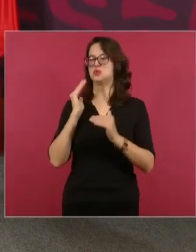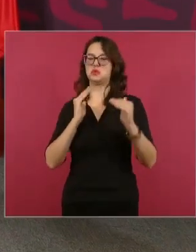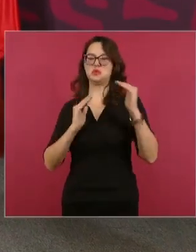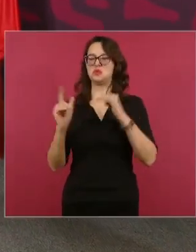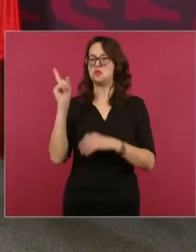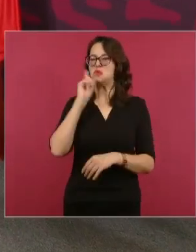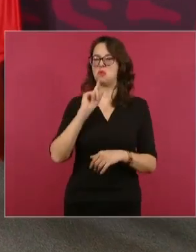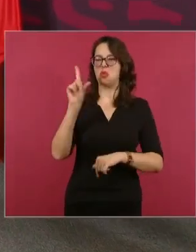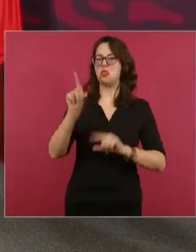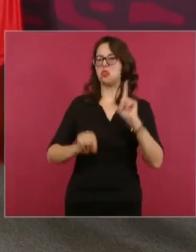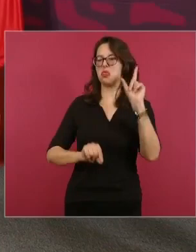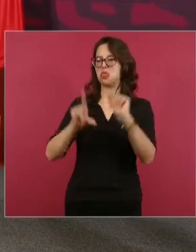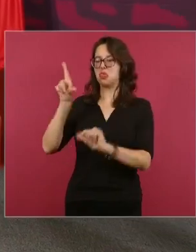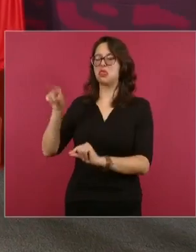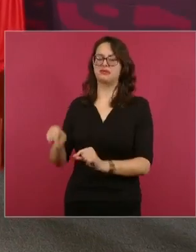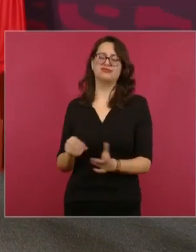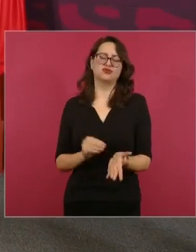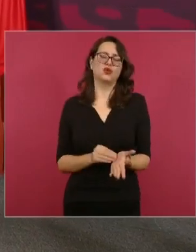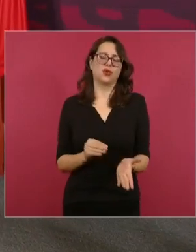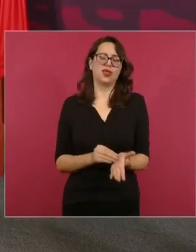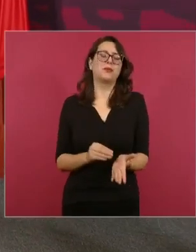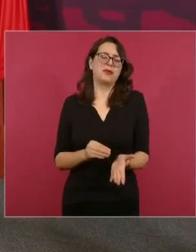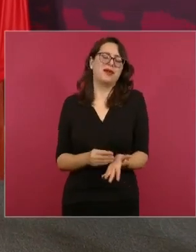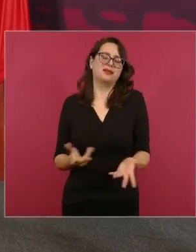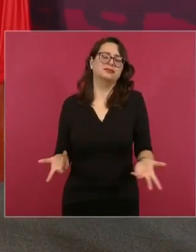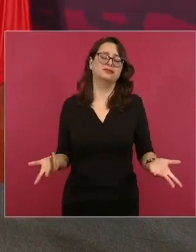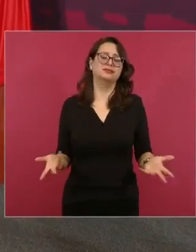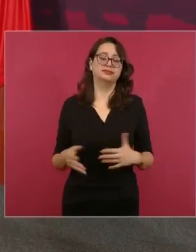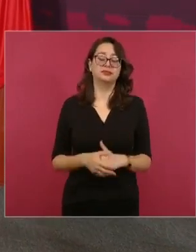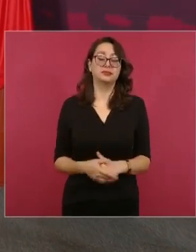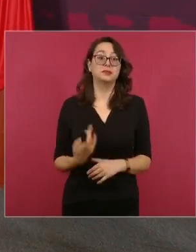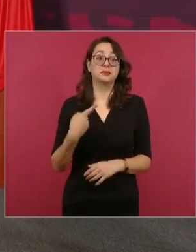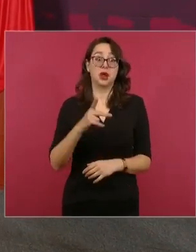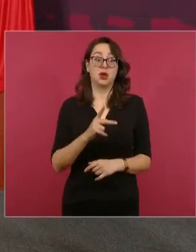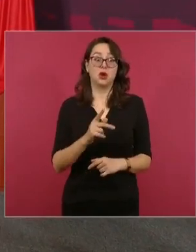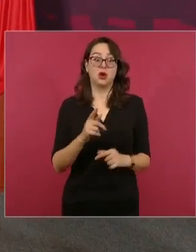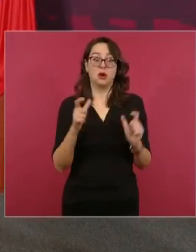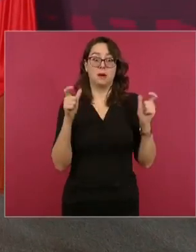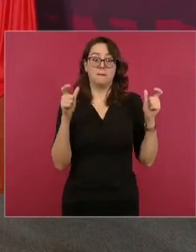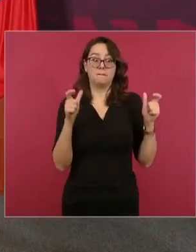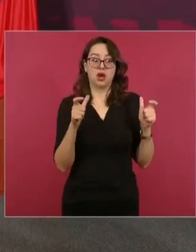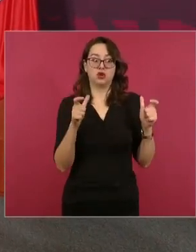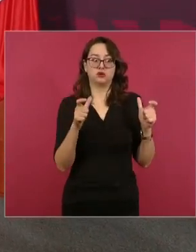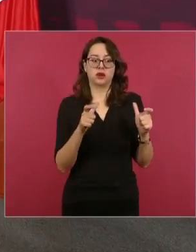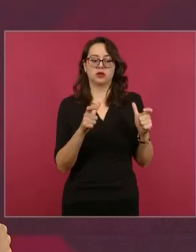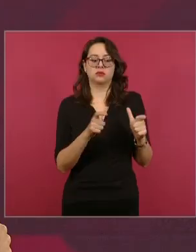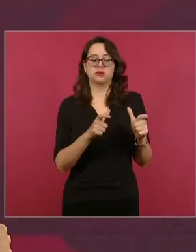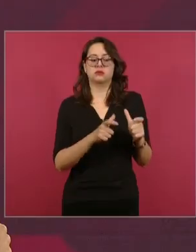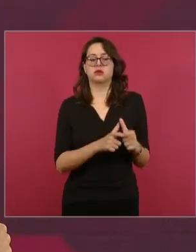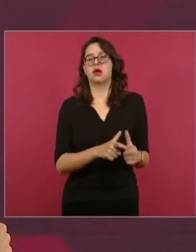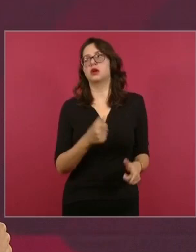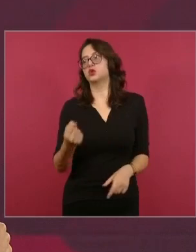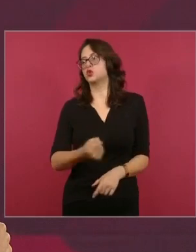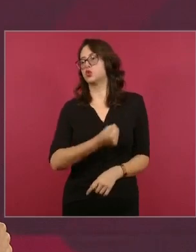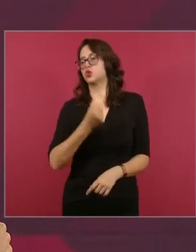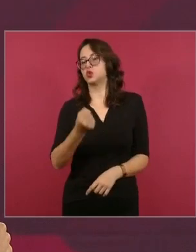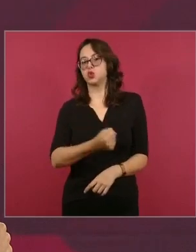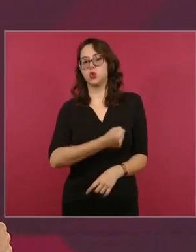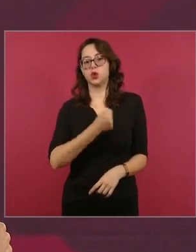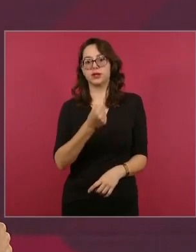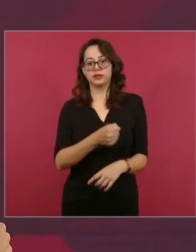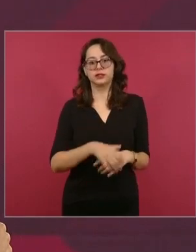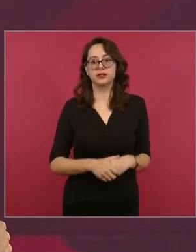misoginia, pero cada vez son menos. Y esa es la buena noticia, que cada vez se pone de manifiesto, es más claro, es